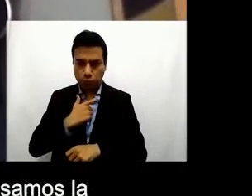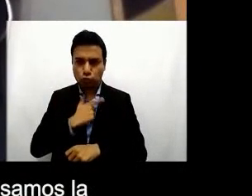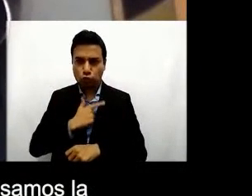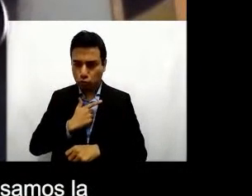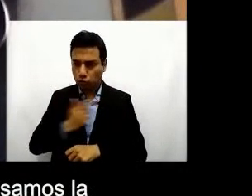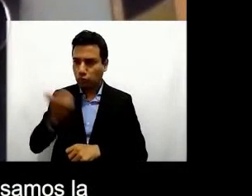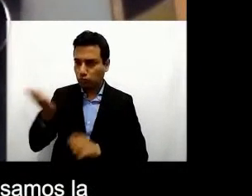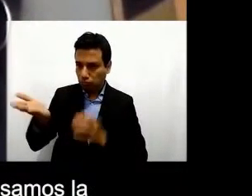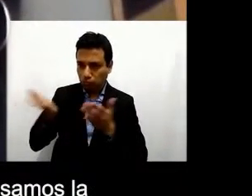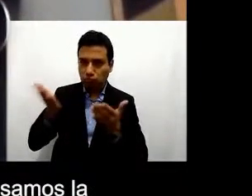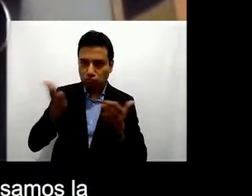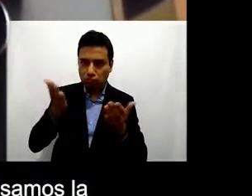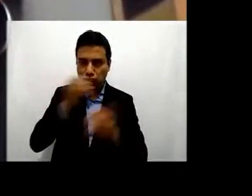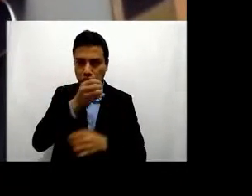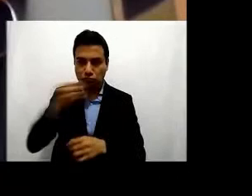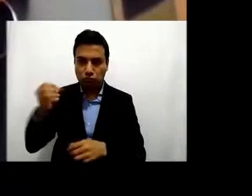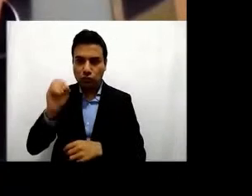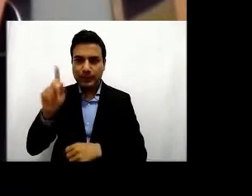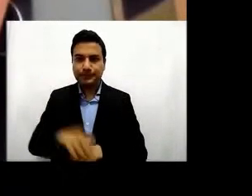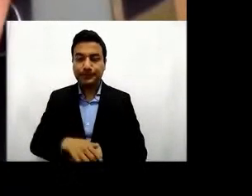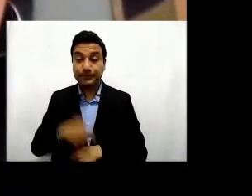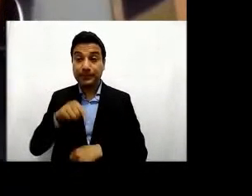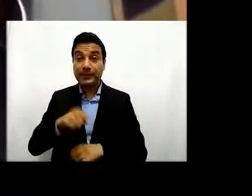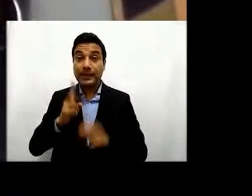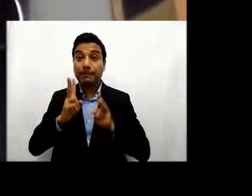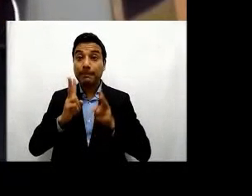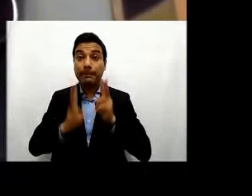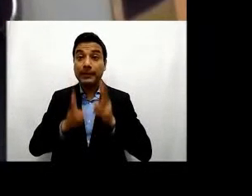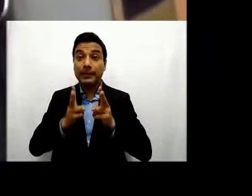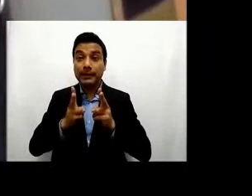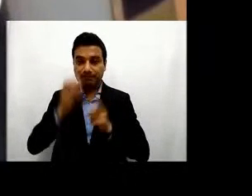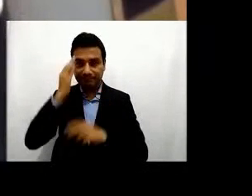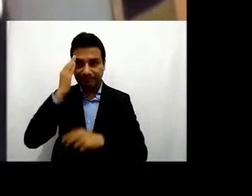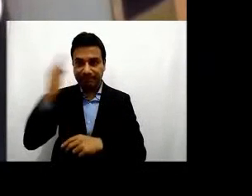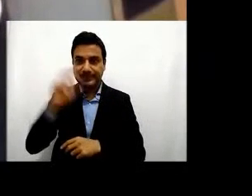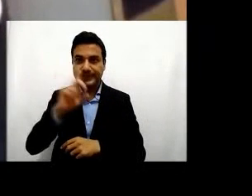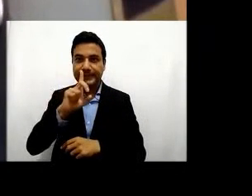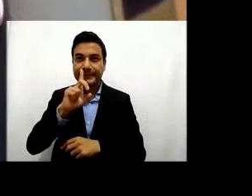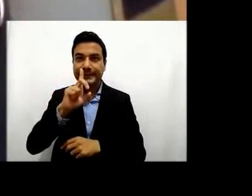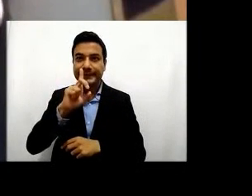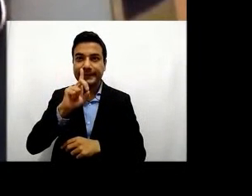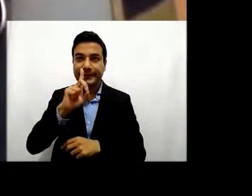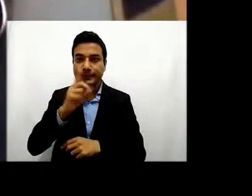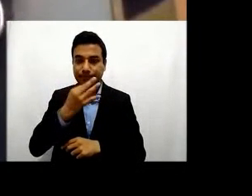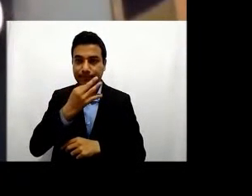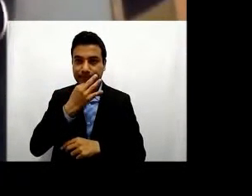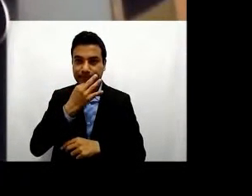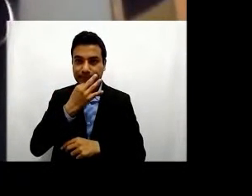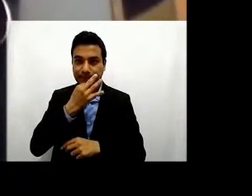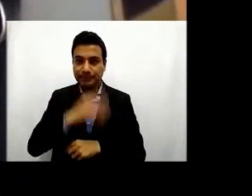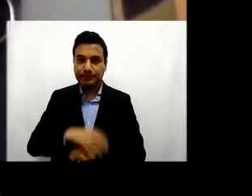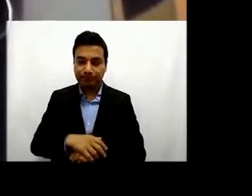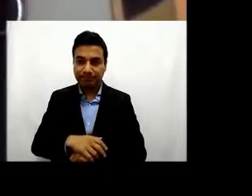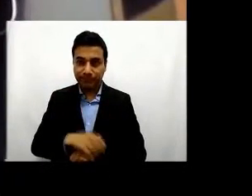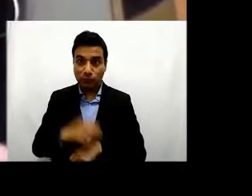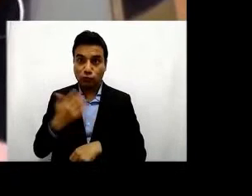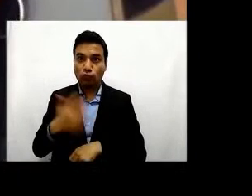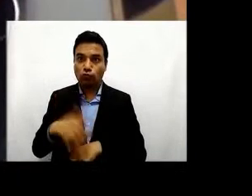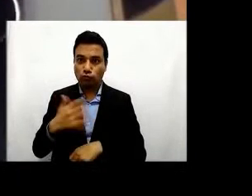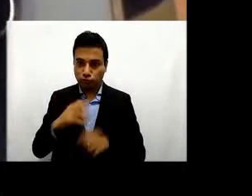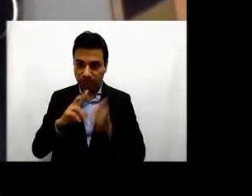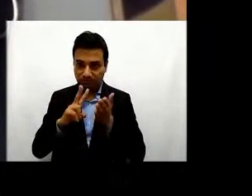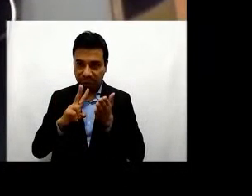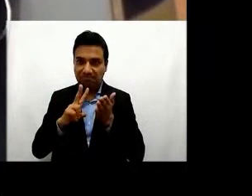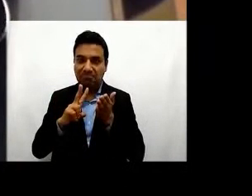si les parece bien. Esta conversación durará media hora, entonces va a ser una conversación de mucho valor en un tiempo